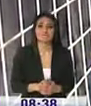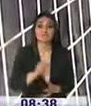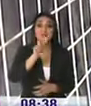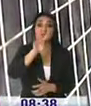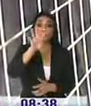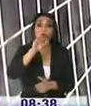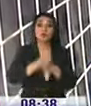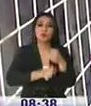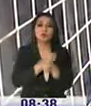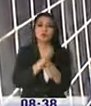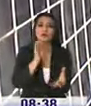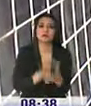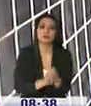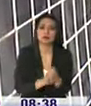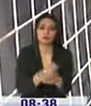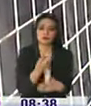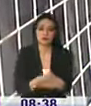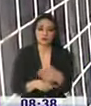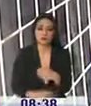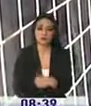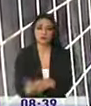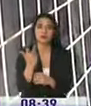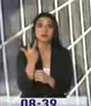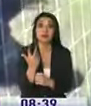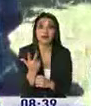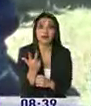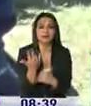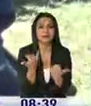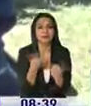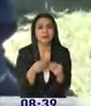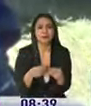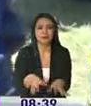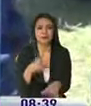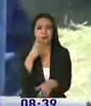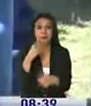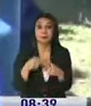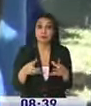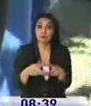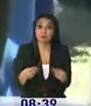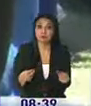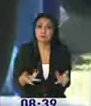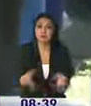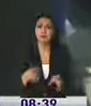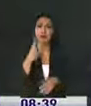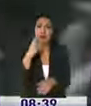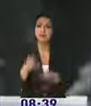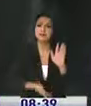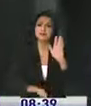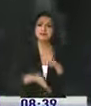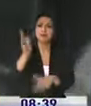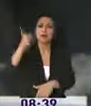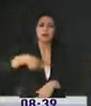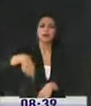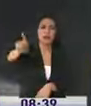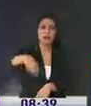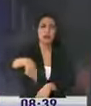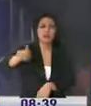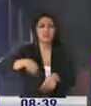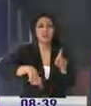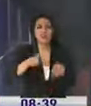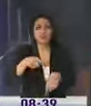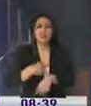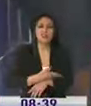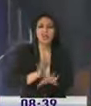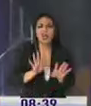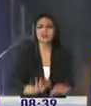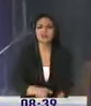casados, 3 hijos en el hogar que hoy quedan solos. Sin embargo, la desaparición no fue alertada ya que Maximiliano solía salir de casa y regresar después de algún tiempo.